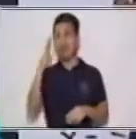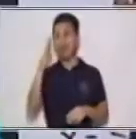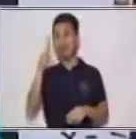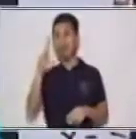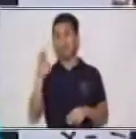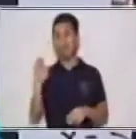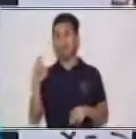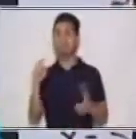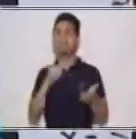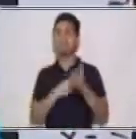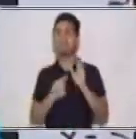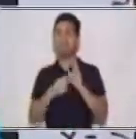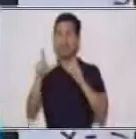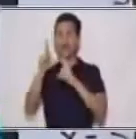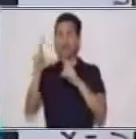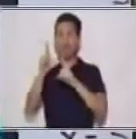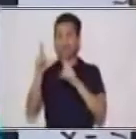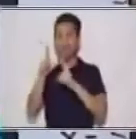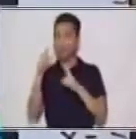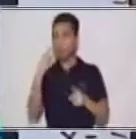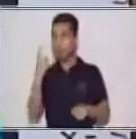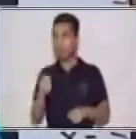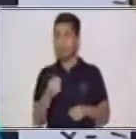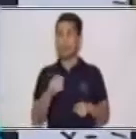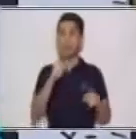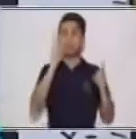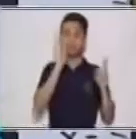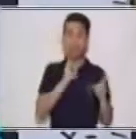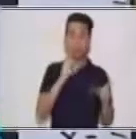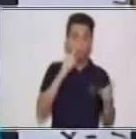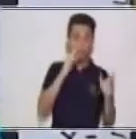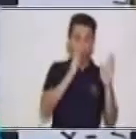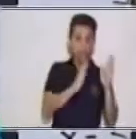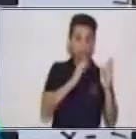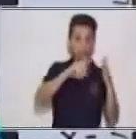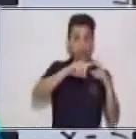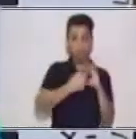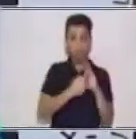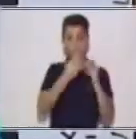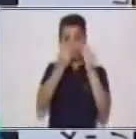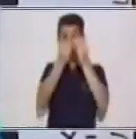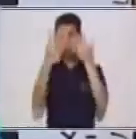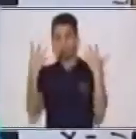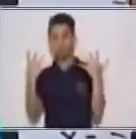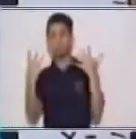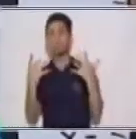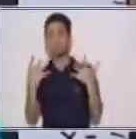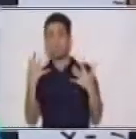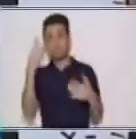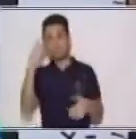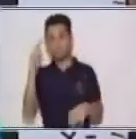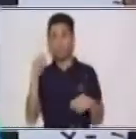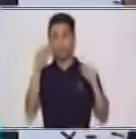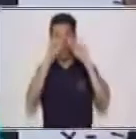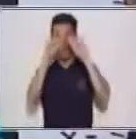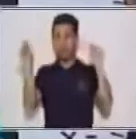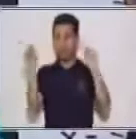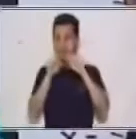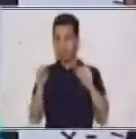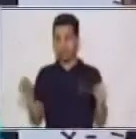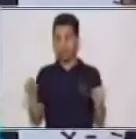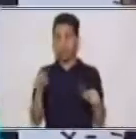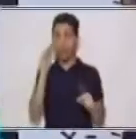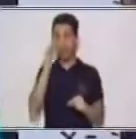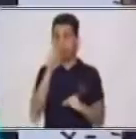determinamos nosotros, según el orden, respetando el inicio de nuestro planteamiento de los modelos lineales. A partir